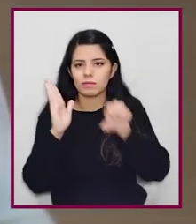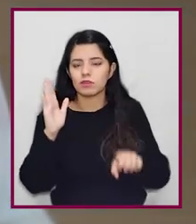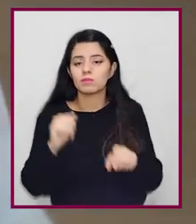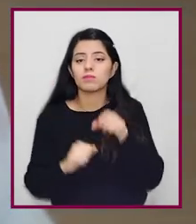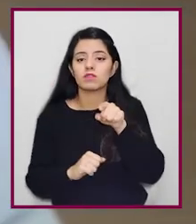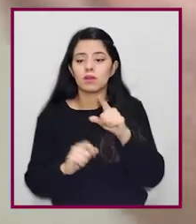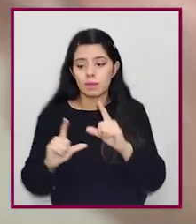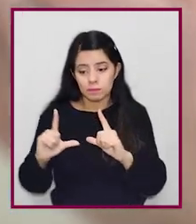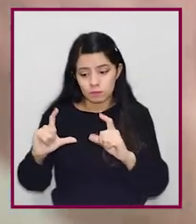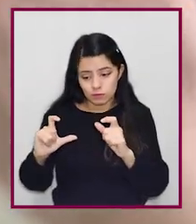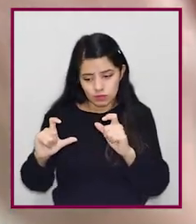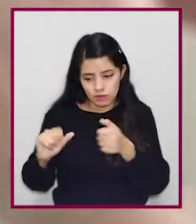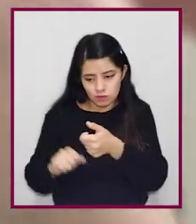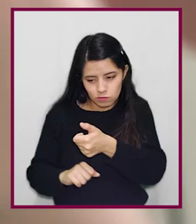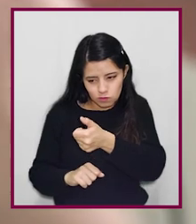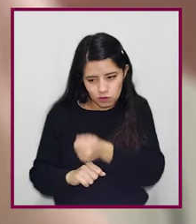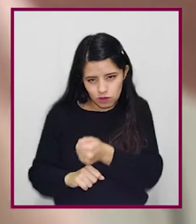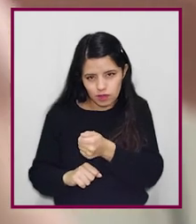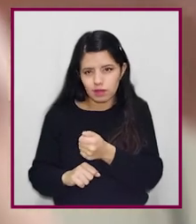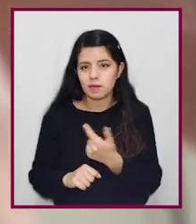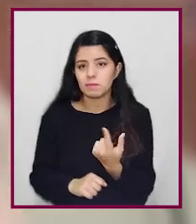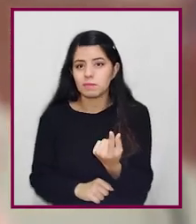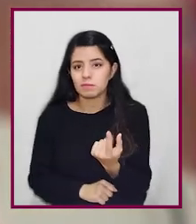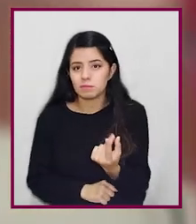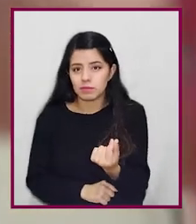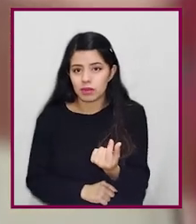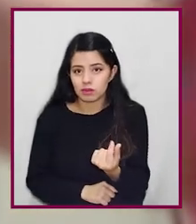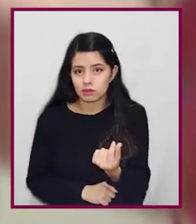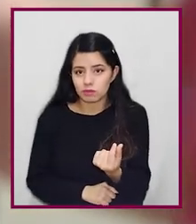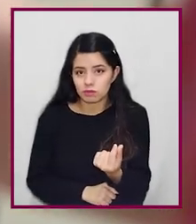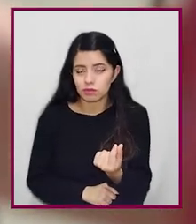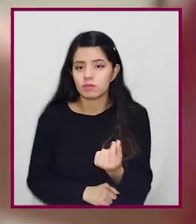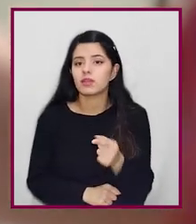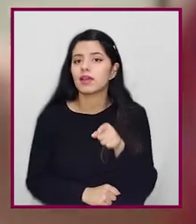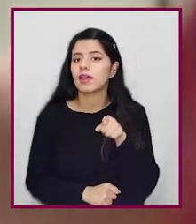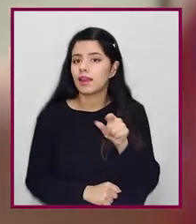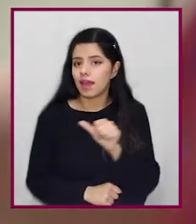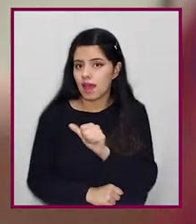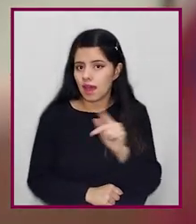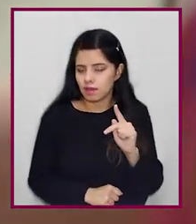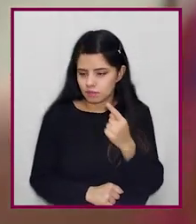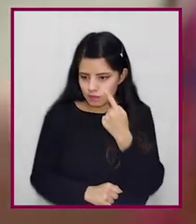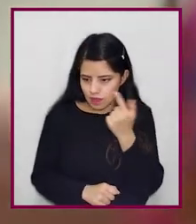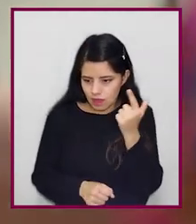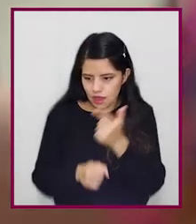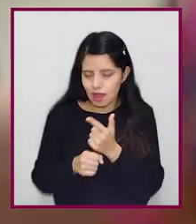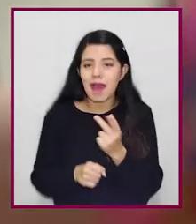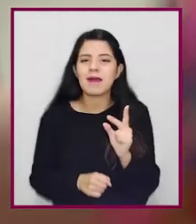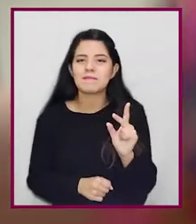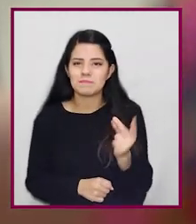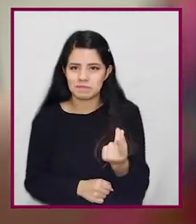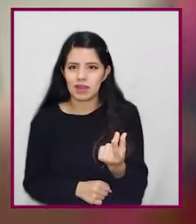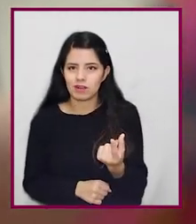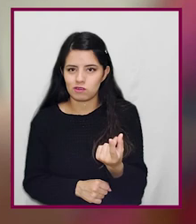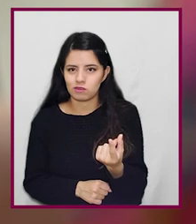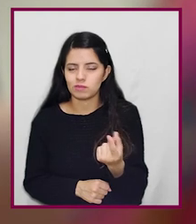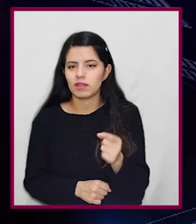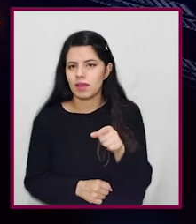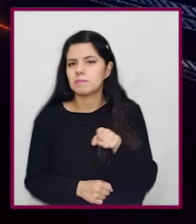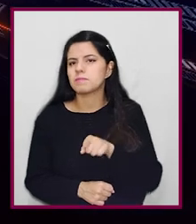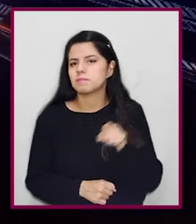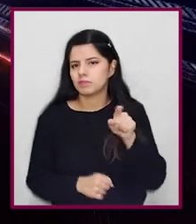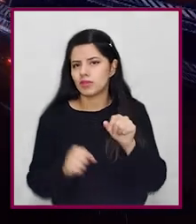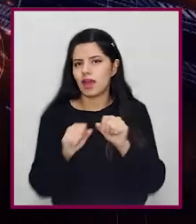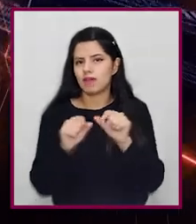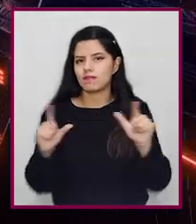tú enfocas a tu perro en el escáner de Google Lens, la app va a reconocer la imagen de tu mascota y te va a mandar a sitios en donde